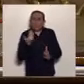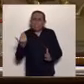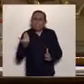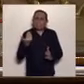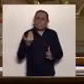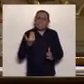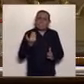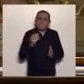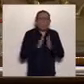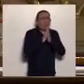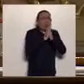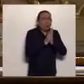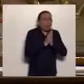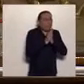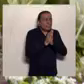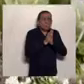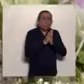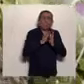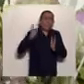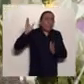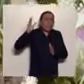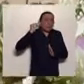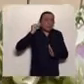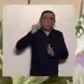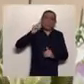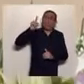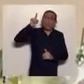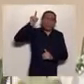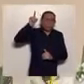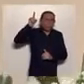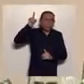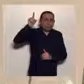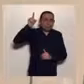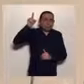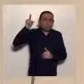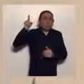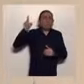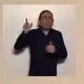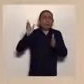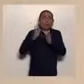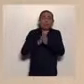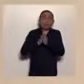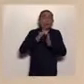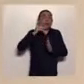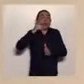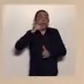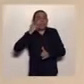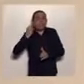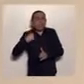pecado, escucha nuestra oración. Tú que reinas junto al